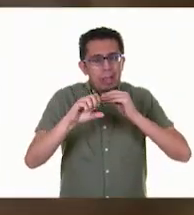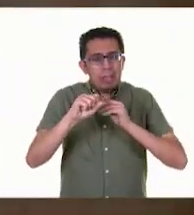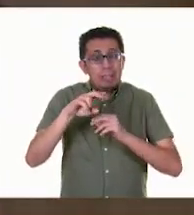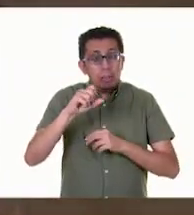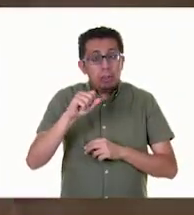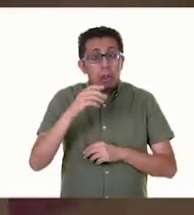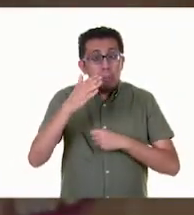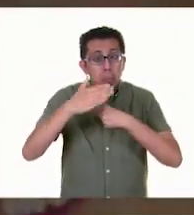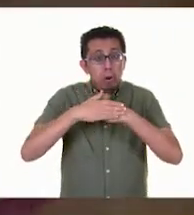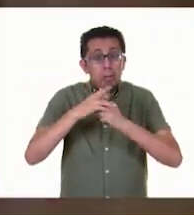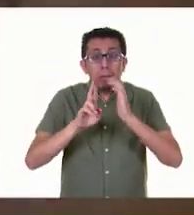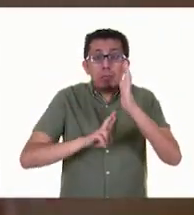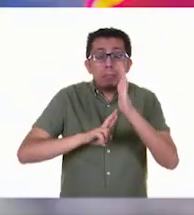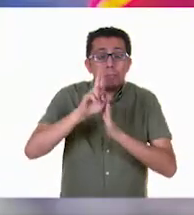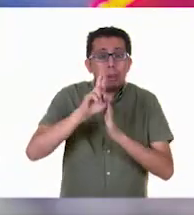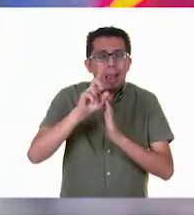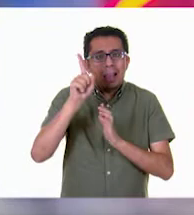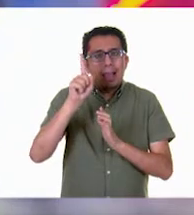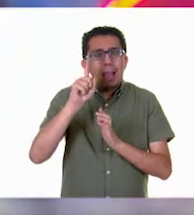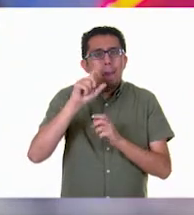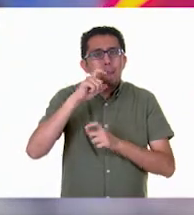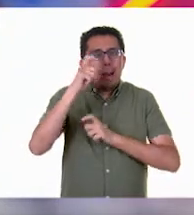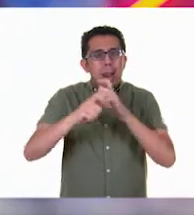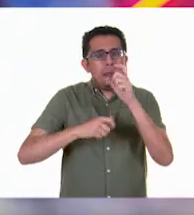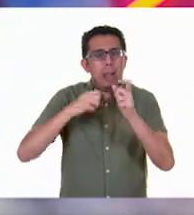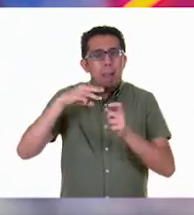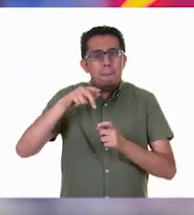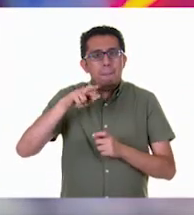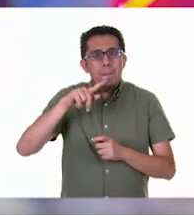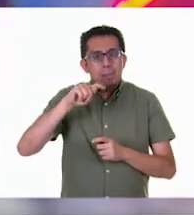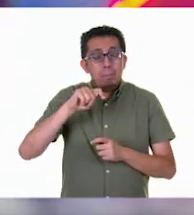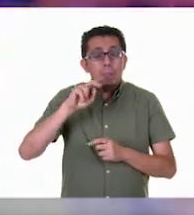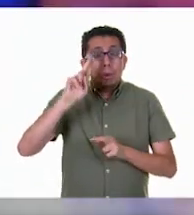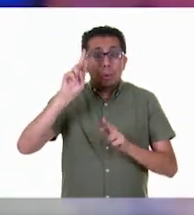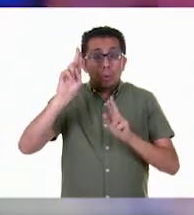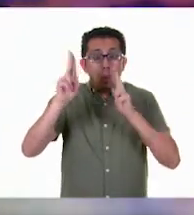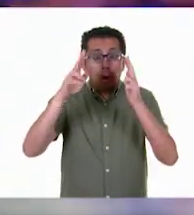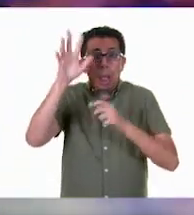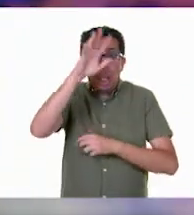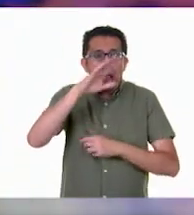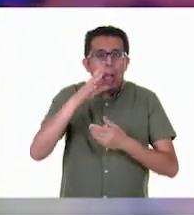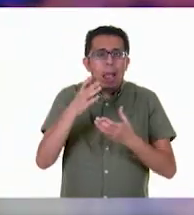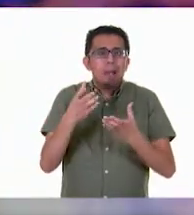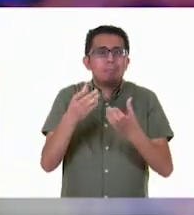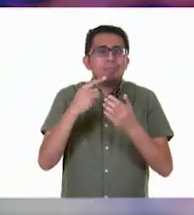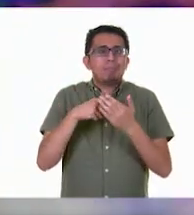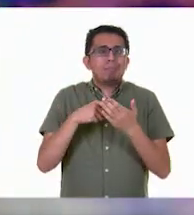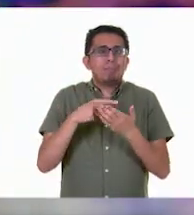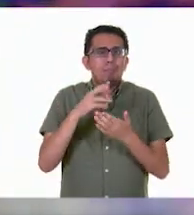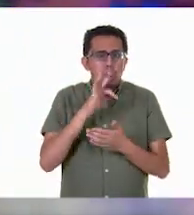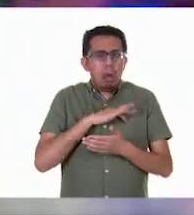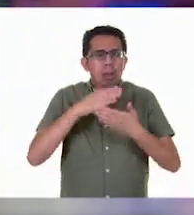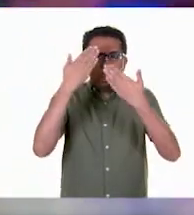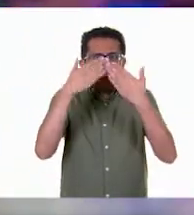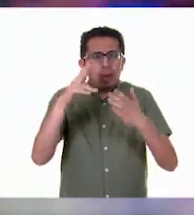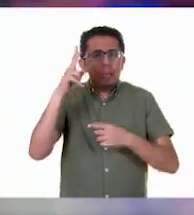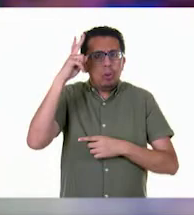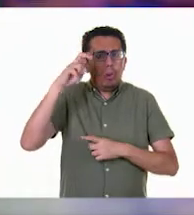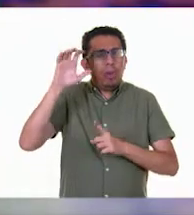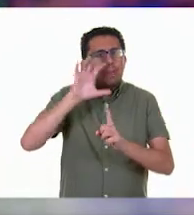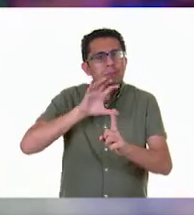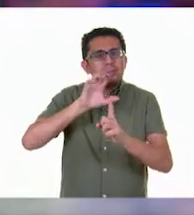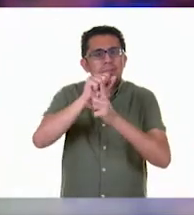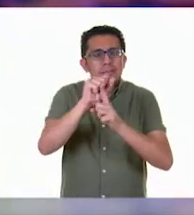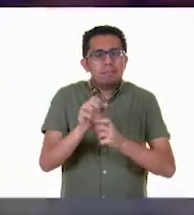que llegarán hasta Marte. El universo me enseñó que no existen fronteras cuando se trata de abrir tu mente y alcanzar tus sueños.